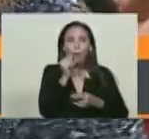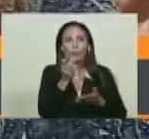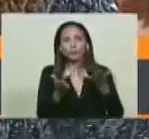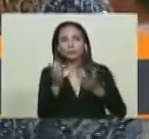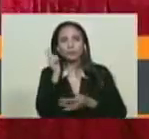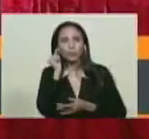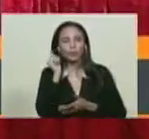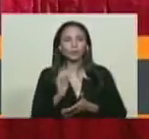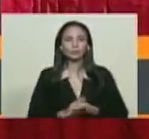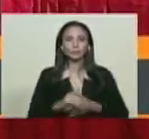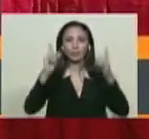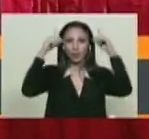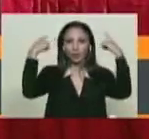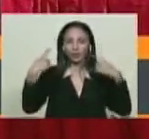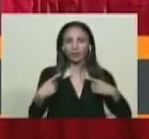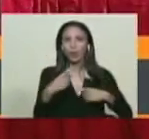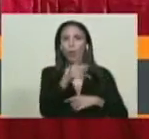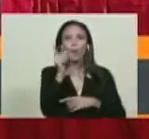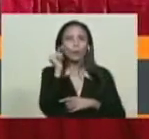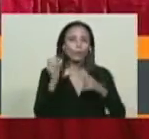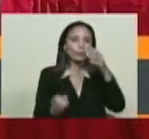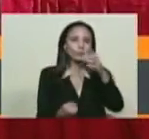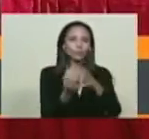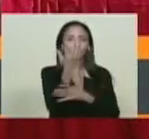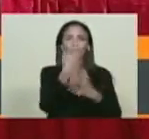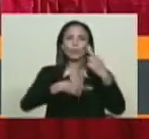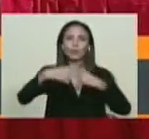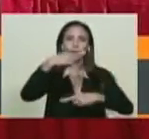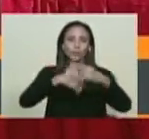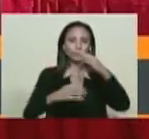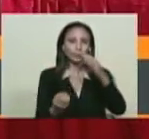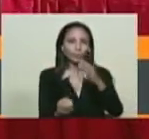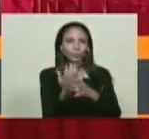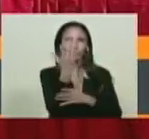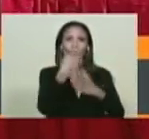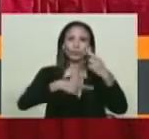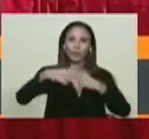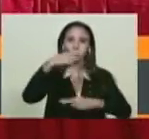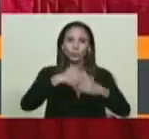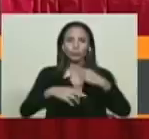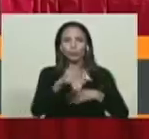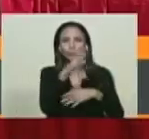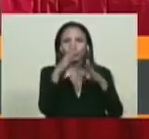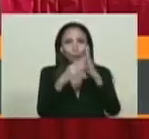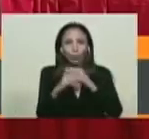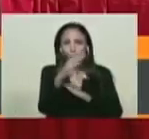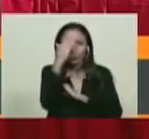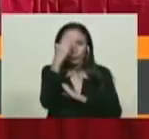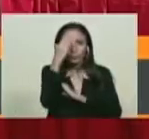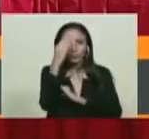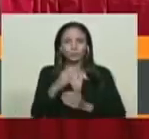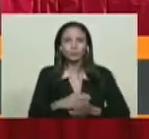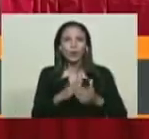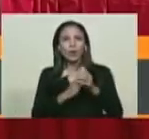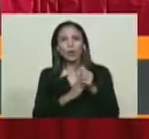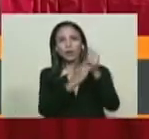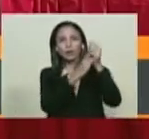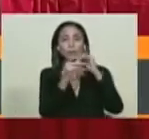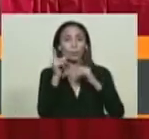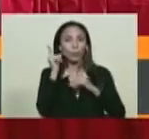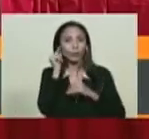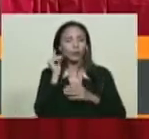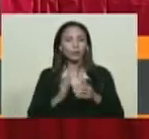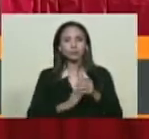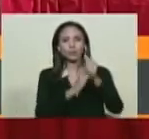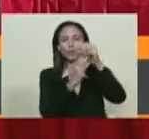Sí. Iris es una de las fundadoras de la Revolución Bolivariana y debemos reconocerla así, una de las lideresas fundadoras